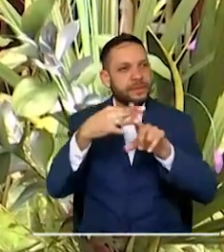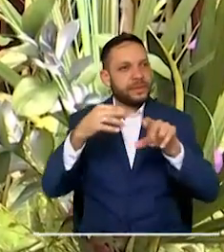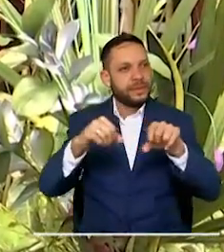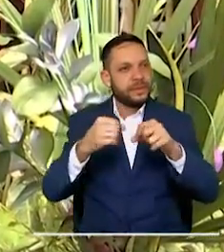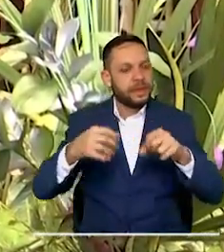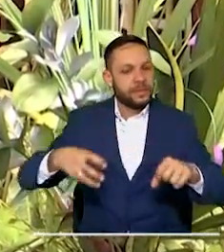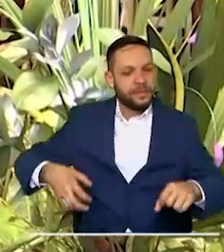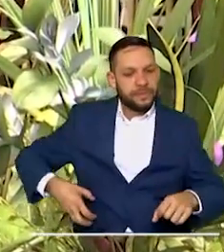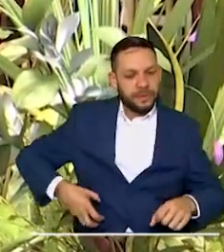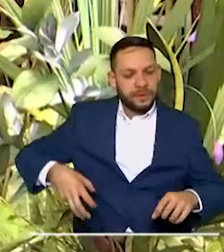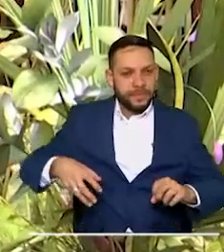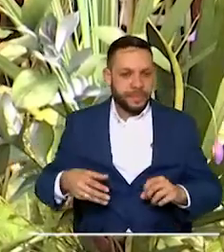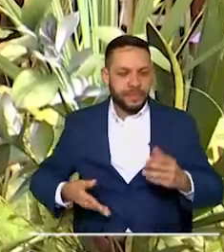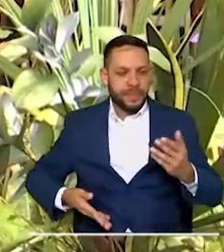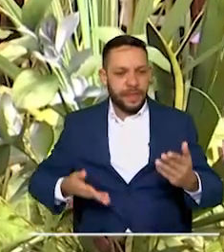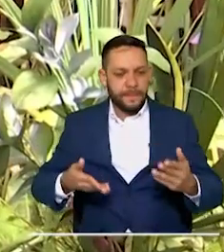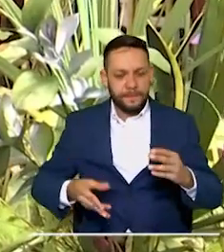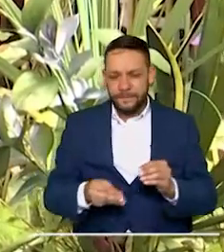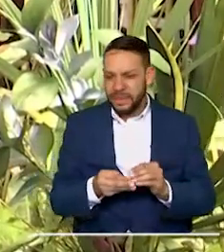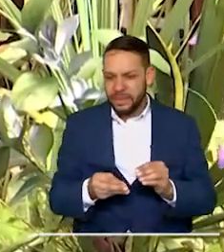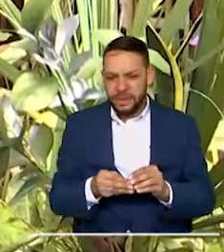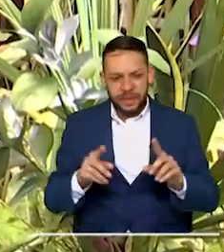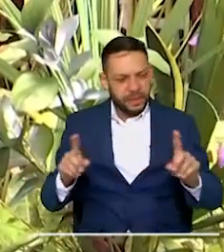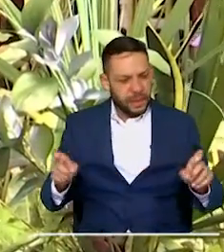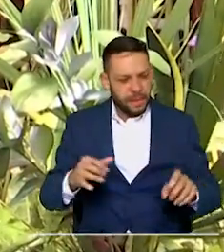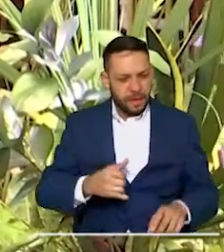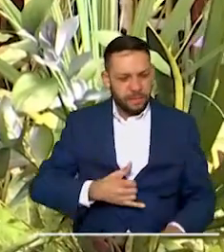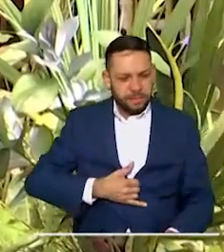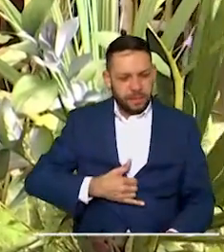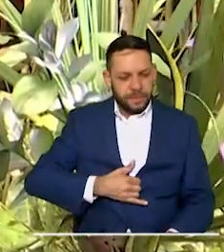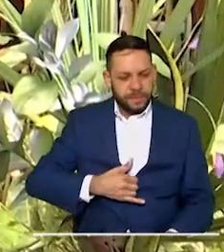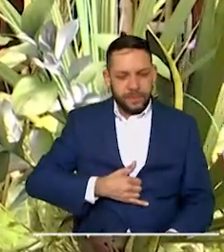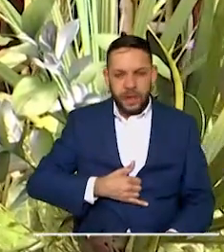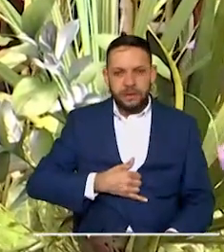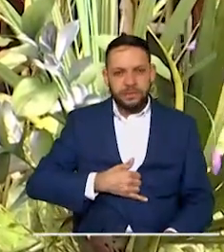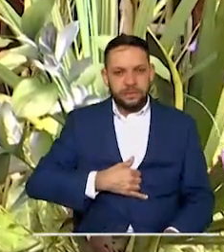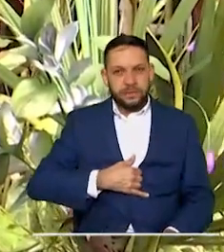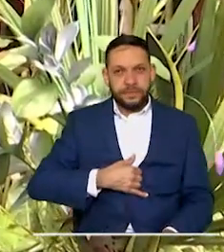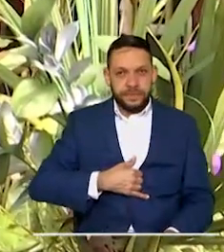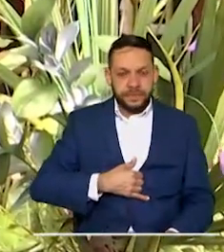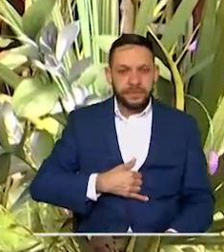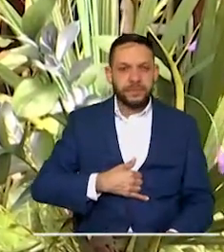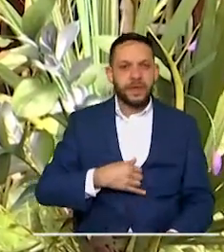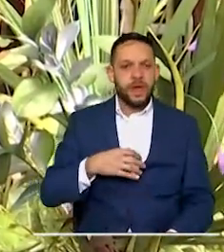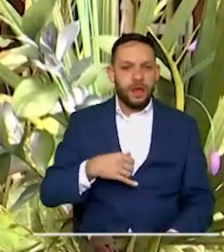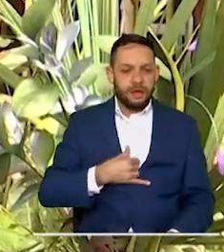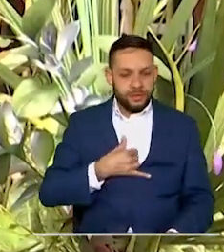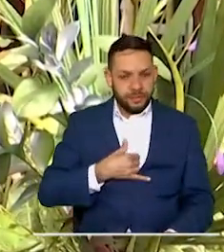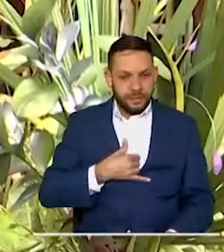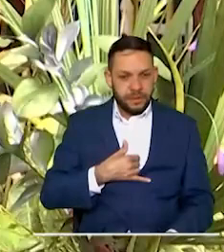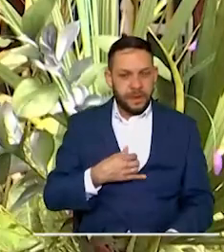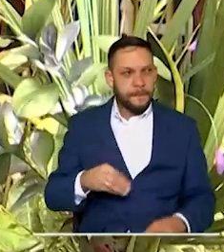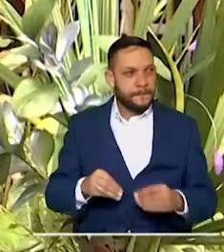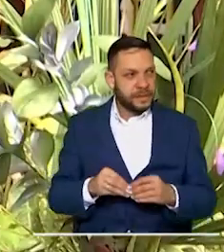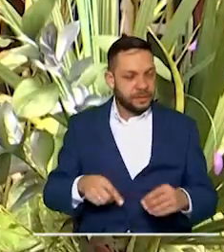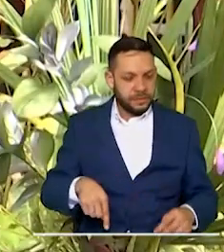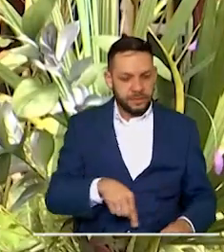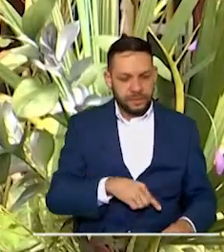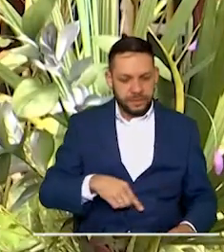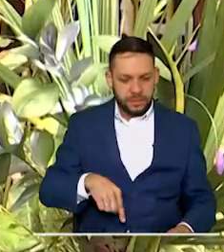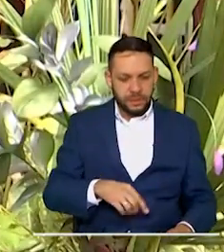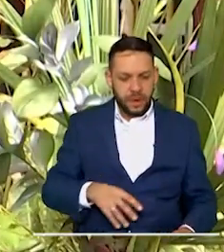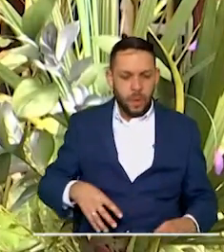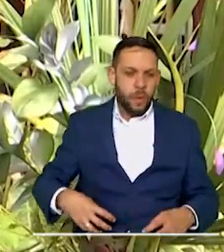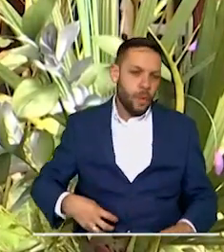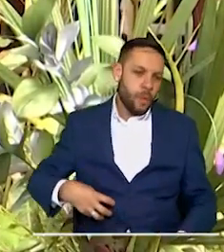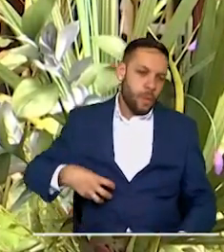ecografía. Pero la parte digestiva, que es la parte del estómago, del duodeno y de los intestinos, tampoco